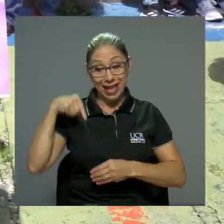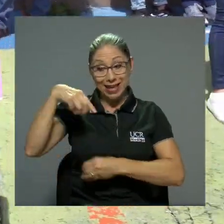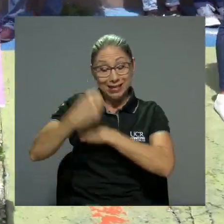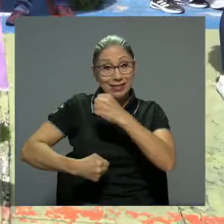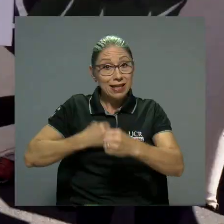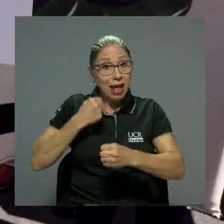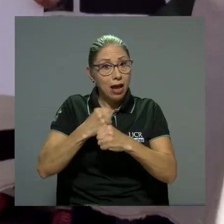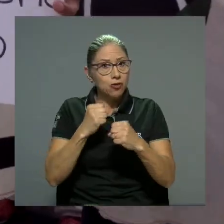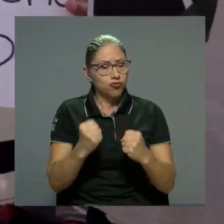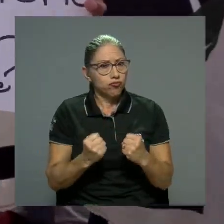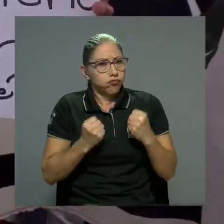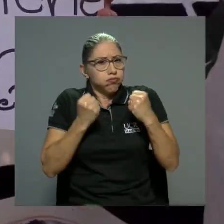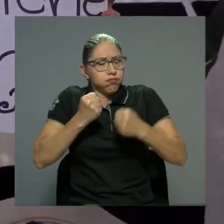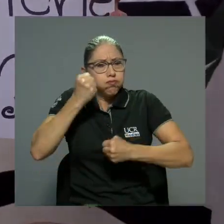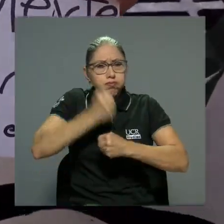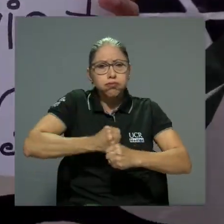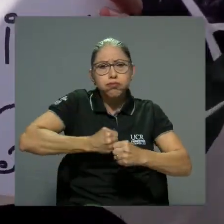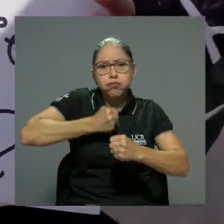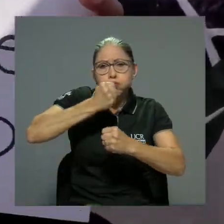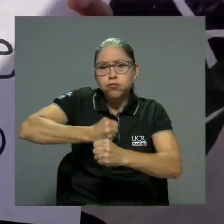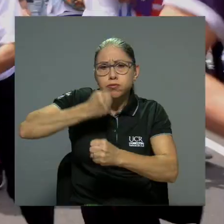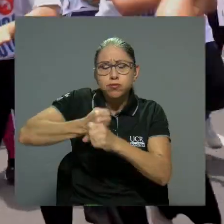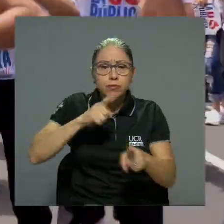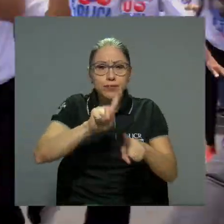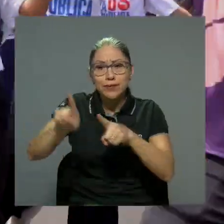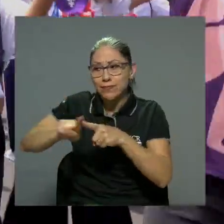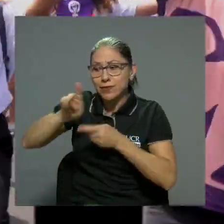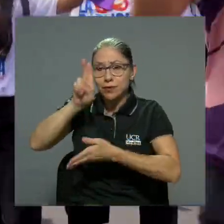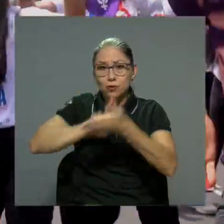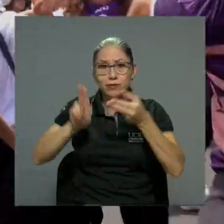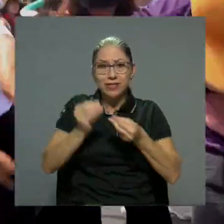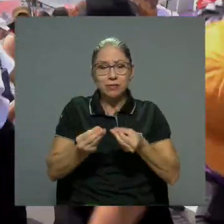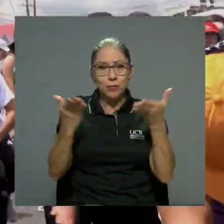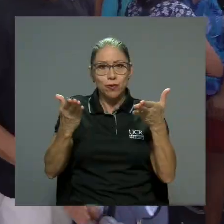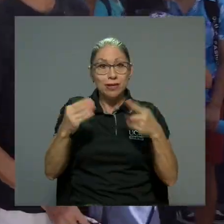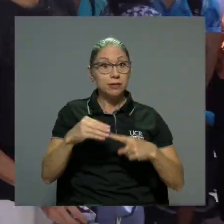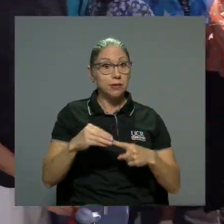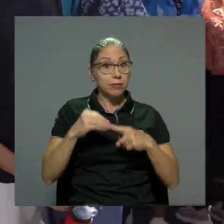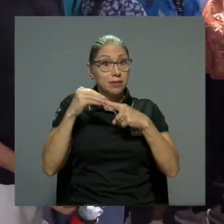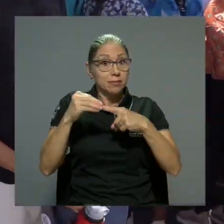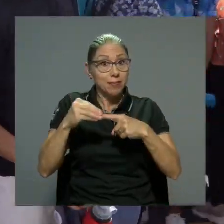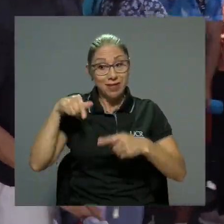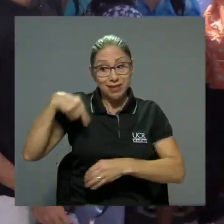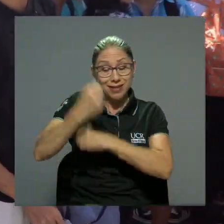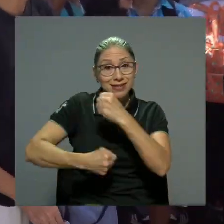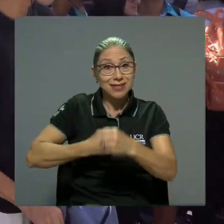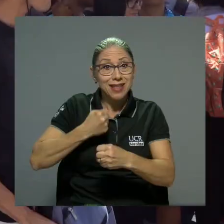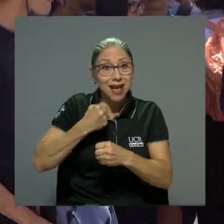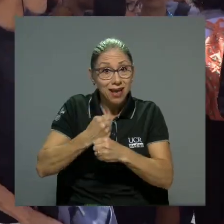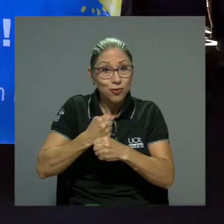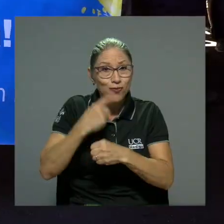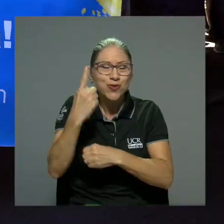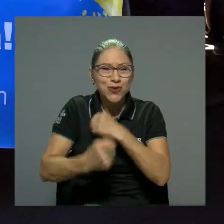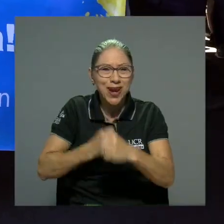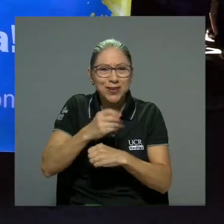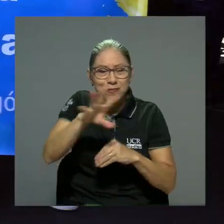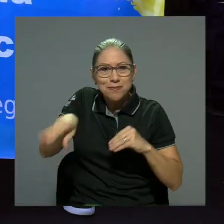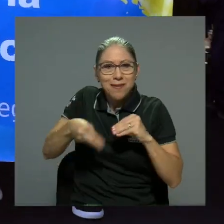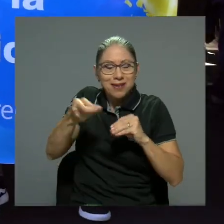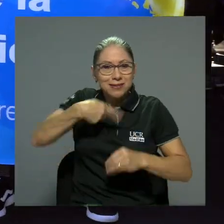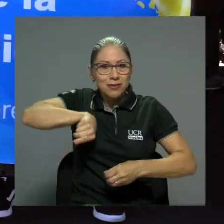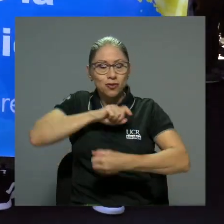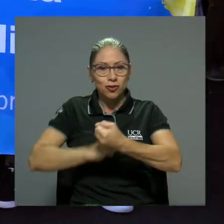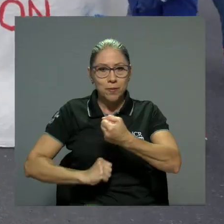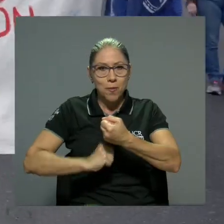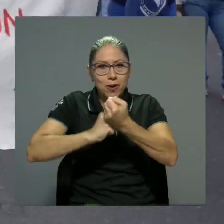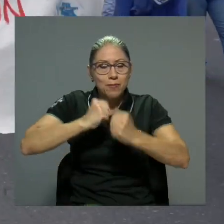Este fue un año de resistencia y trabajo arduo para las universidades públicas, pero sobre todo fue un año más en que